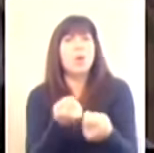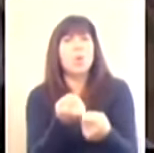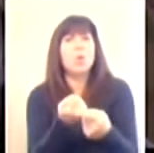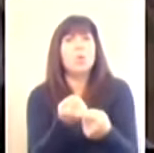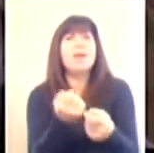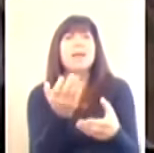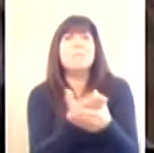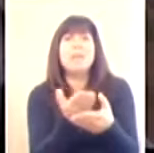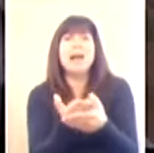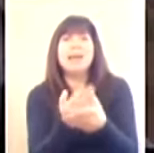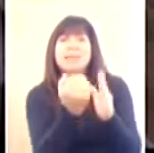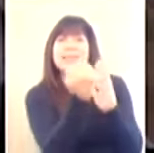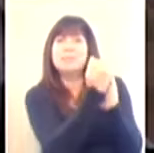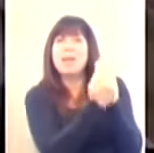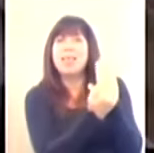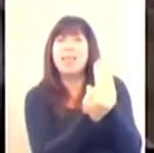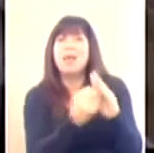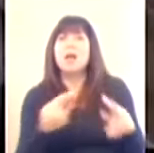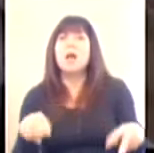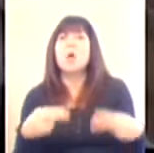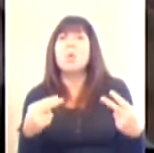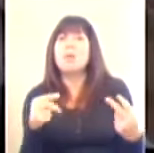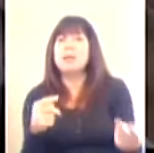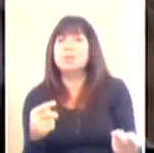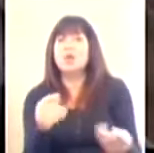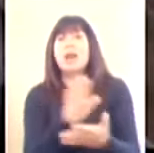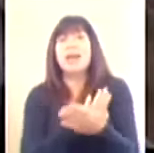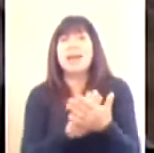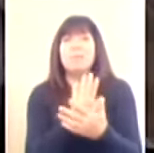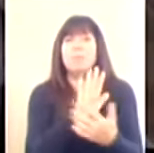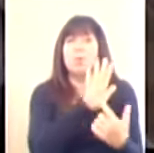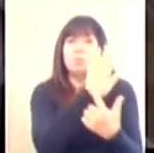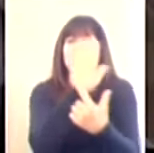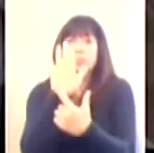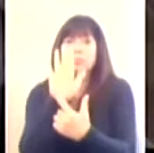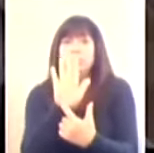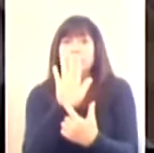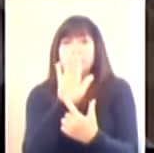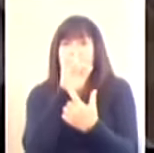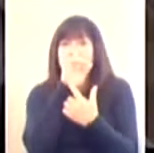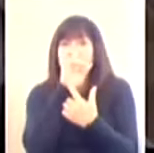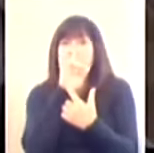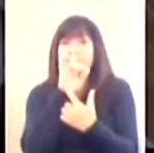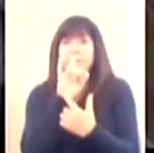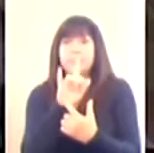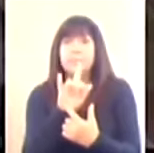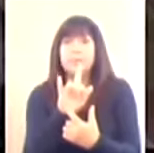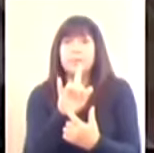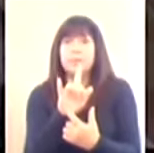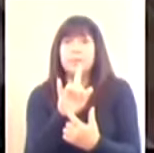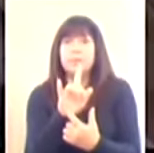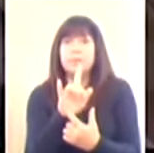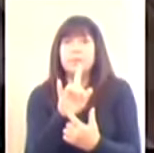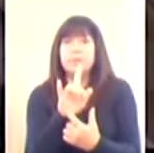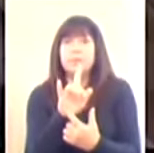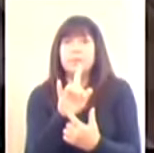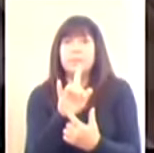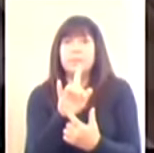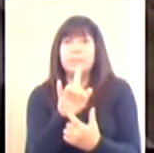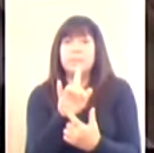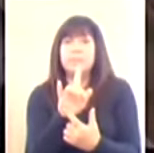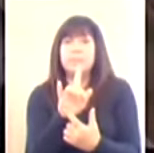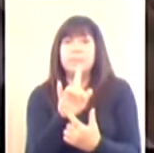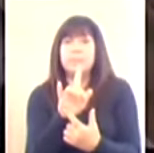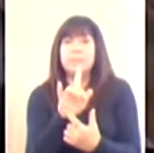un ejemplo muy concreto para darle una idea a quien preguntó, porque creo que es amigo de Twitter.